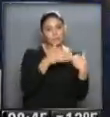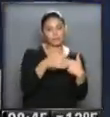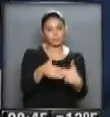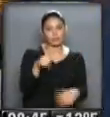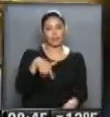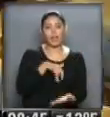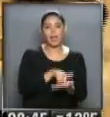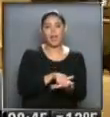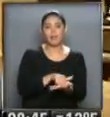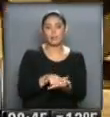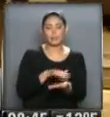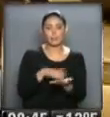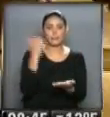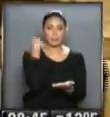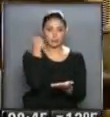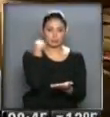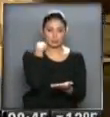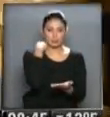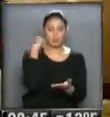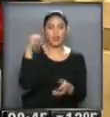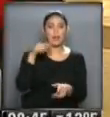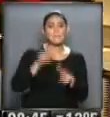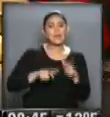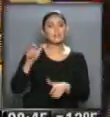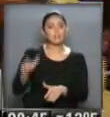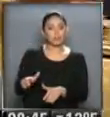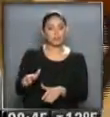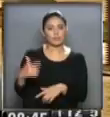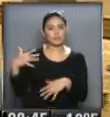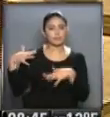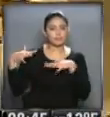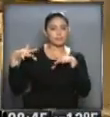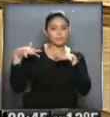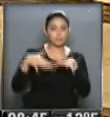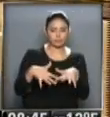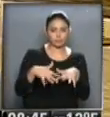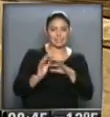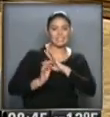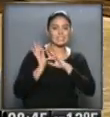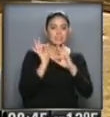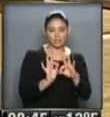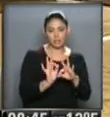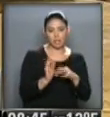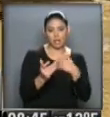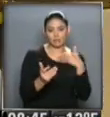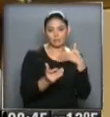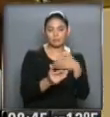el Aeroparque Metropolitano Jorge Newbery, y la gente aquí se está acercando, como